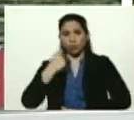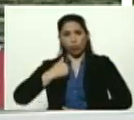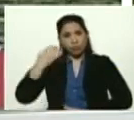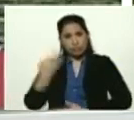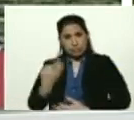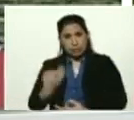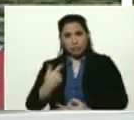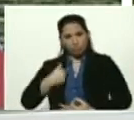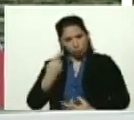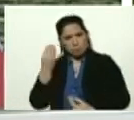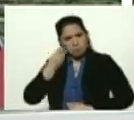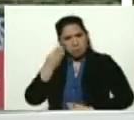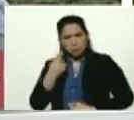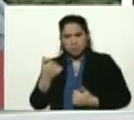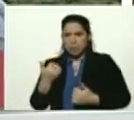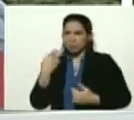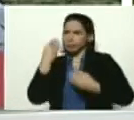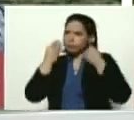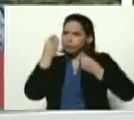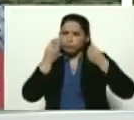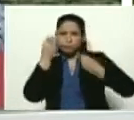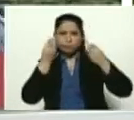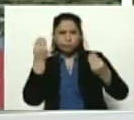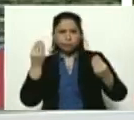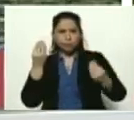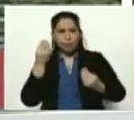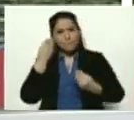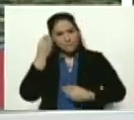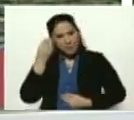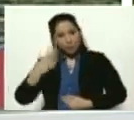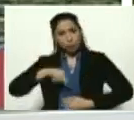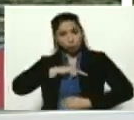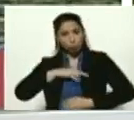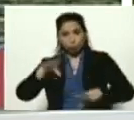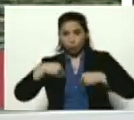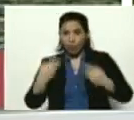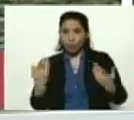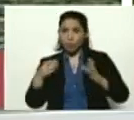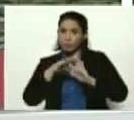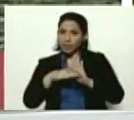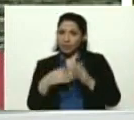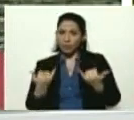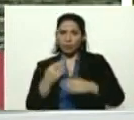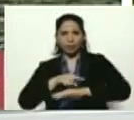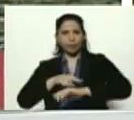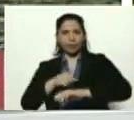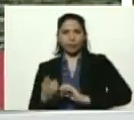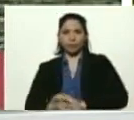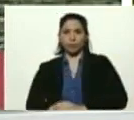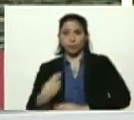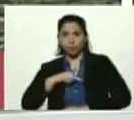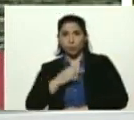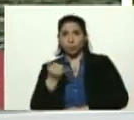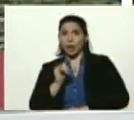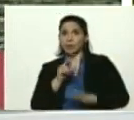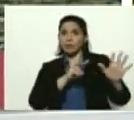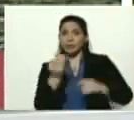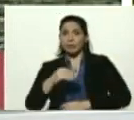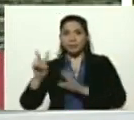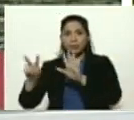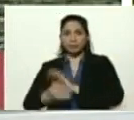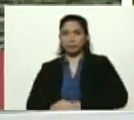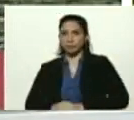soy optimista. Creo que si tomamos medidas ahora, a tiempo, estamos en el 7+7.